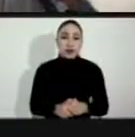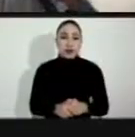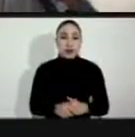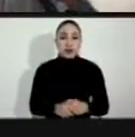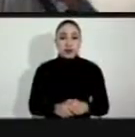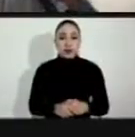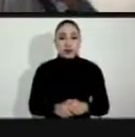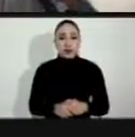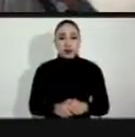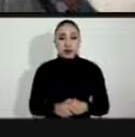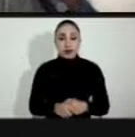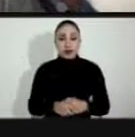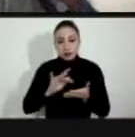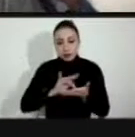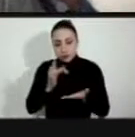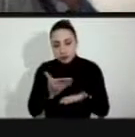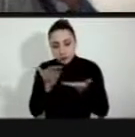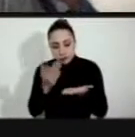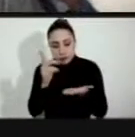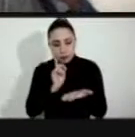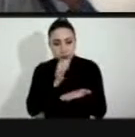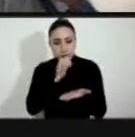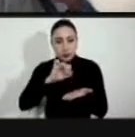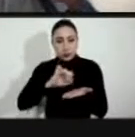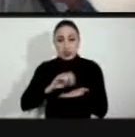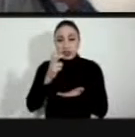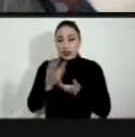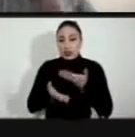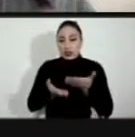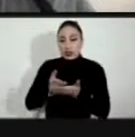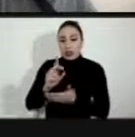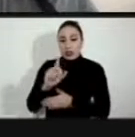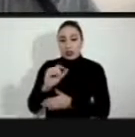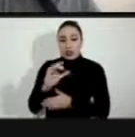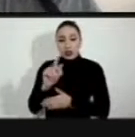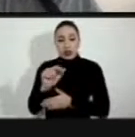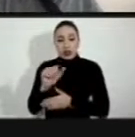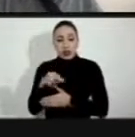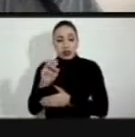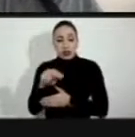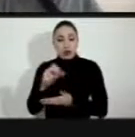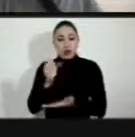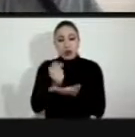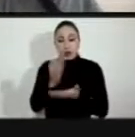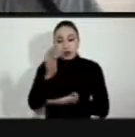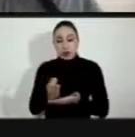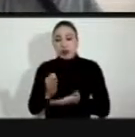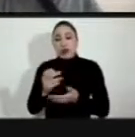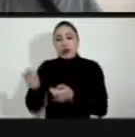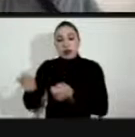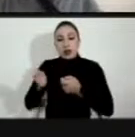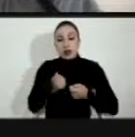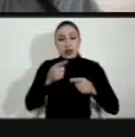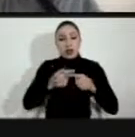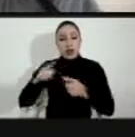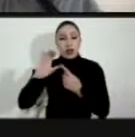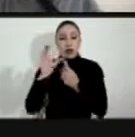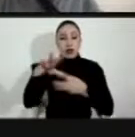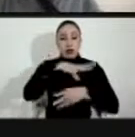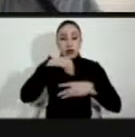Gracias, diputada. En consecuencia, se aprueba el dictamen al punto de acuerdo que presentó la Comisión de Movilidad Sustentable. Remítase a las